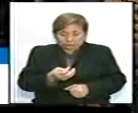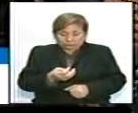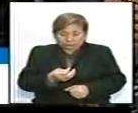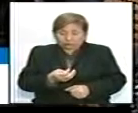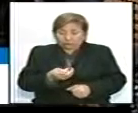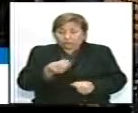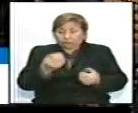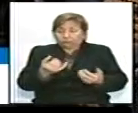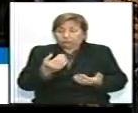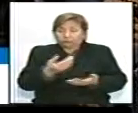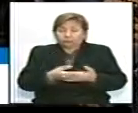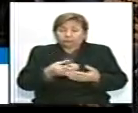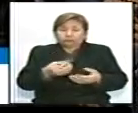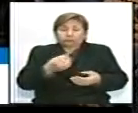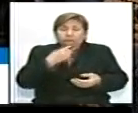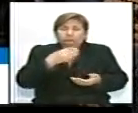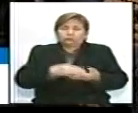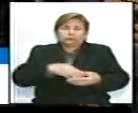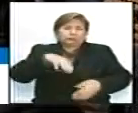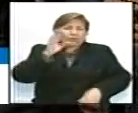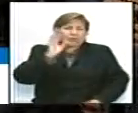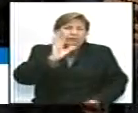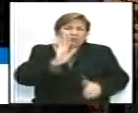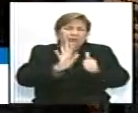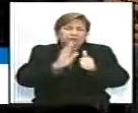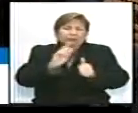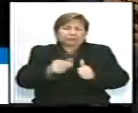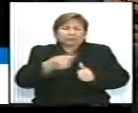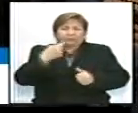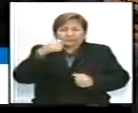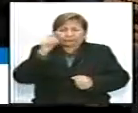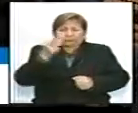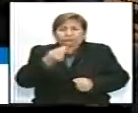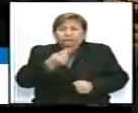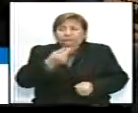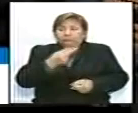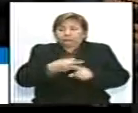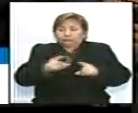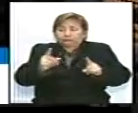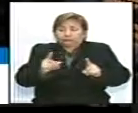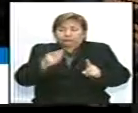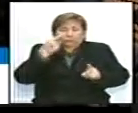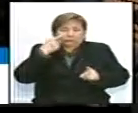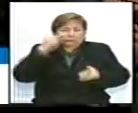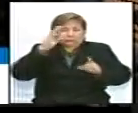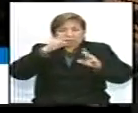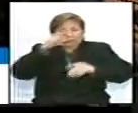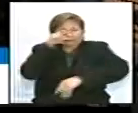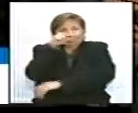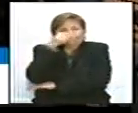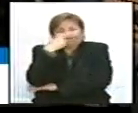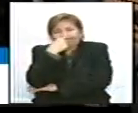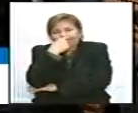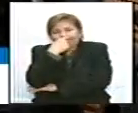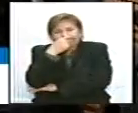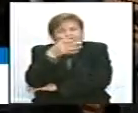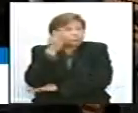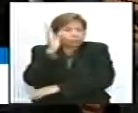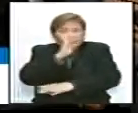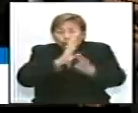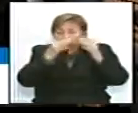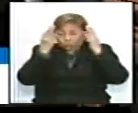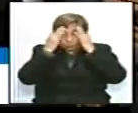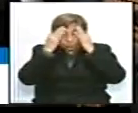El actual presupuesto es del orden de más de 6.000 millones de soles, pero vemos con preocupación el índice de ejecución, que